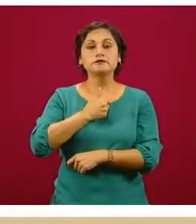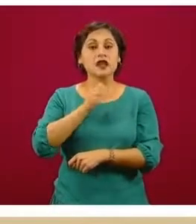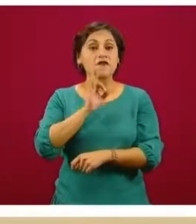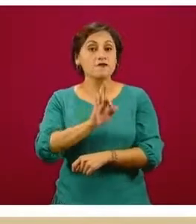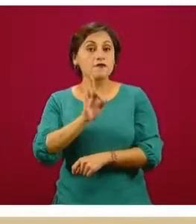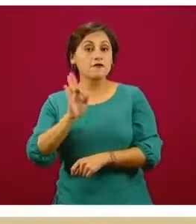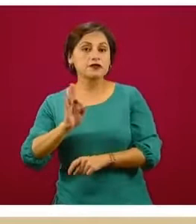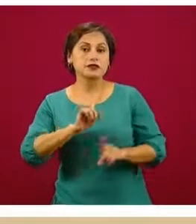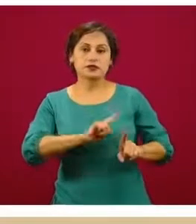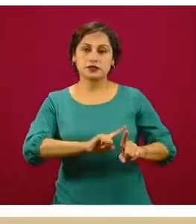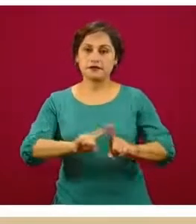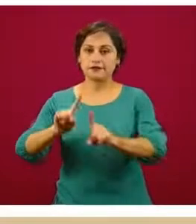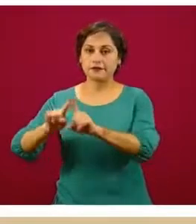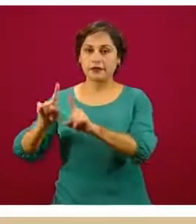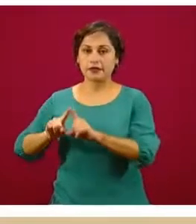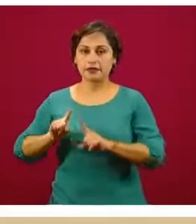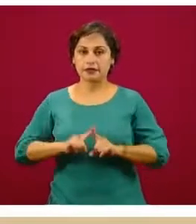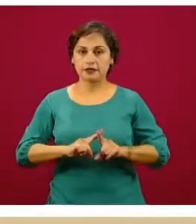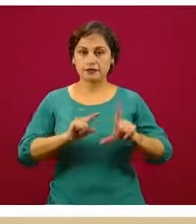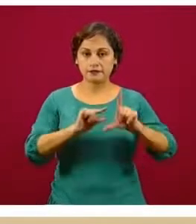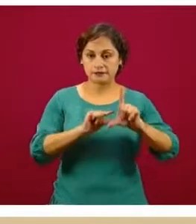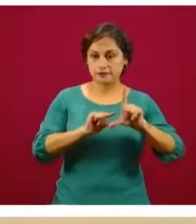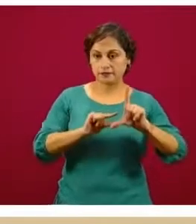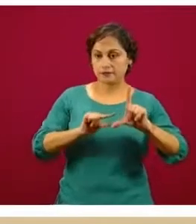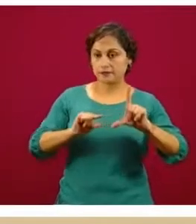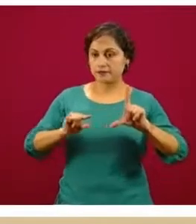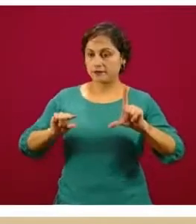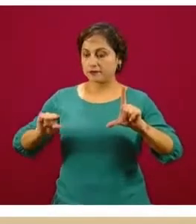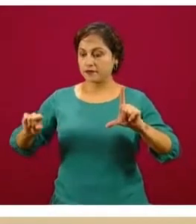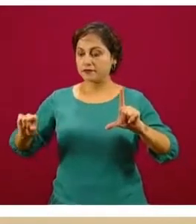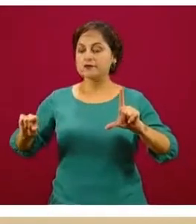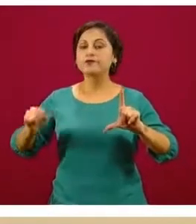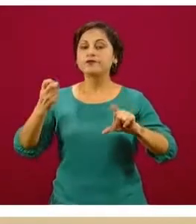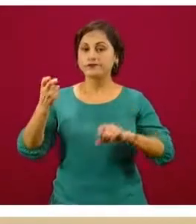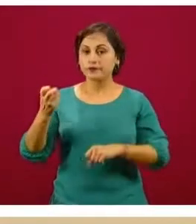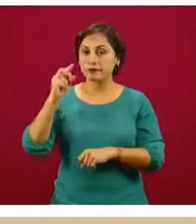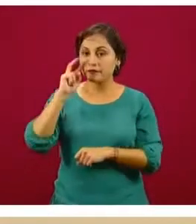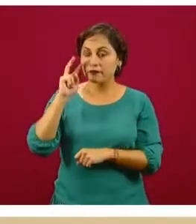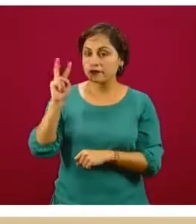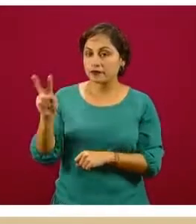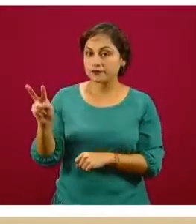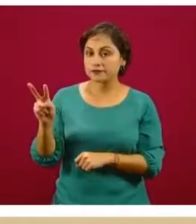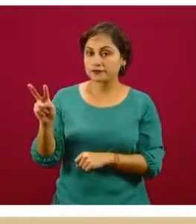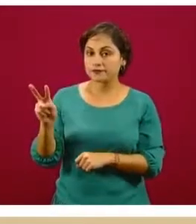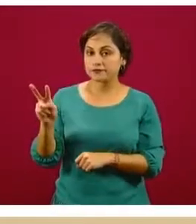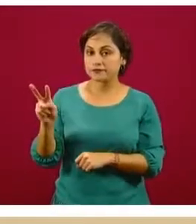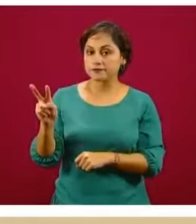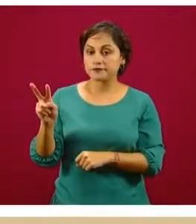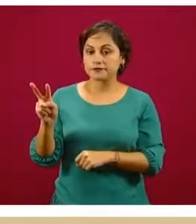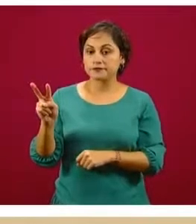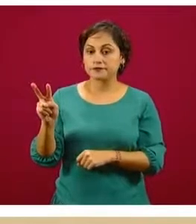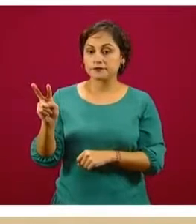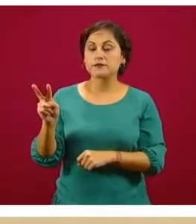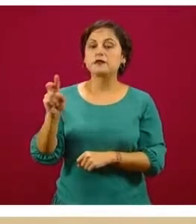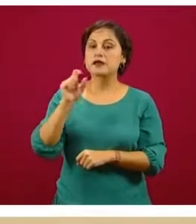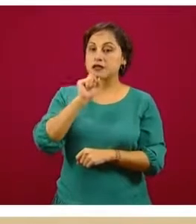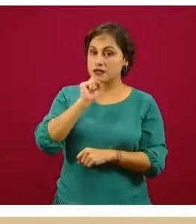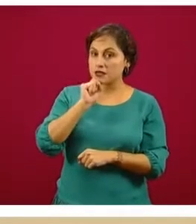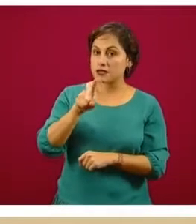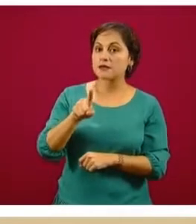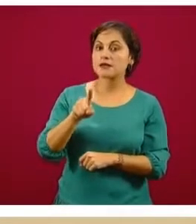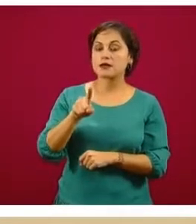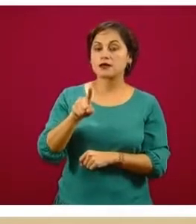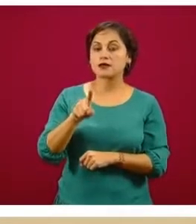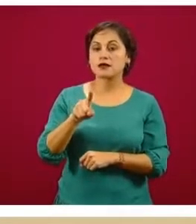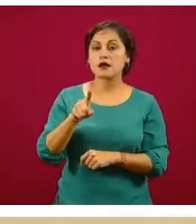en donde han ido ocurriendo y las graficamos para mostrar cómo corresponden también a la distribución de los casos que se han